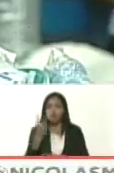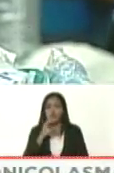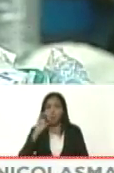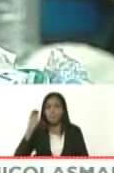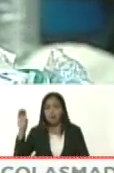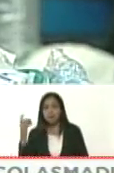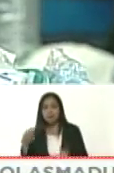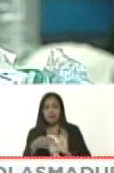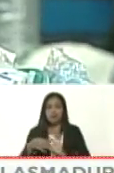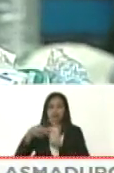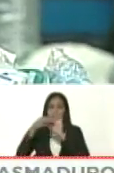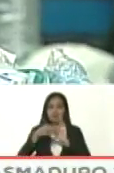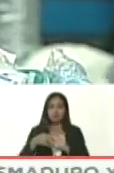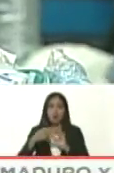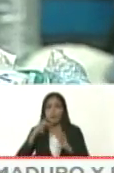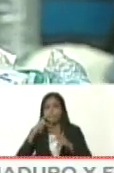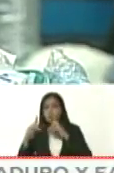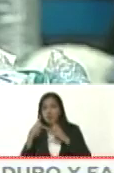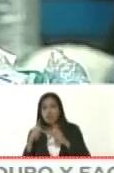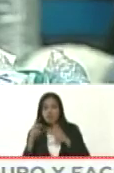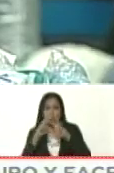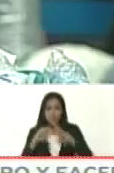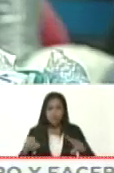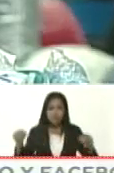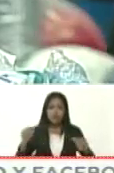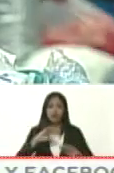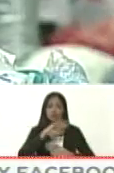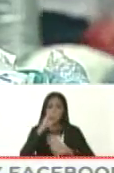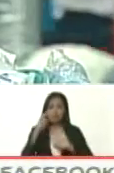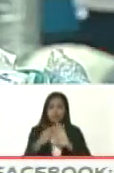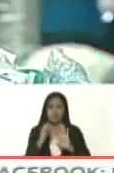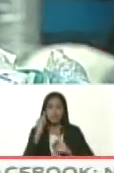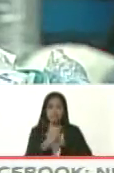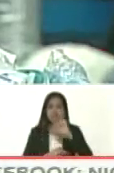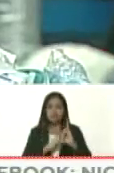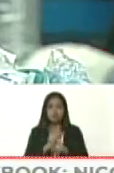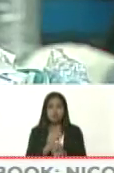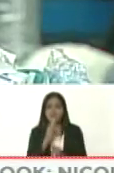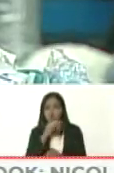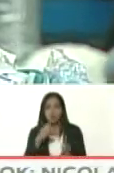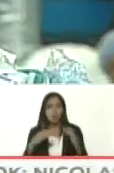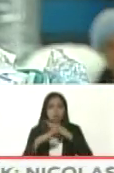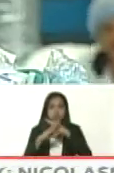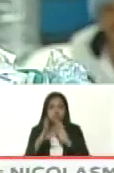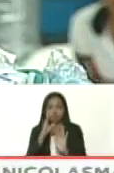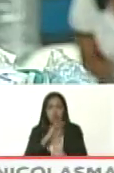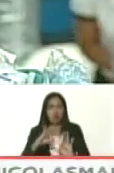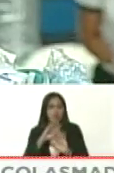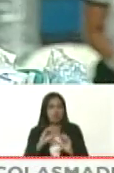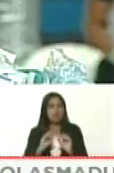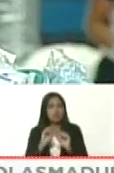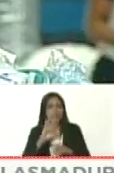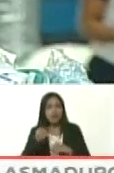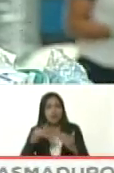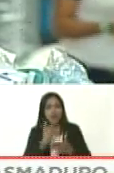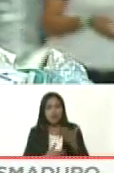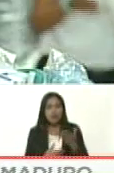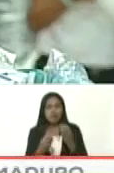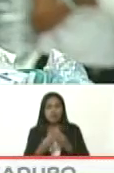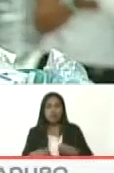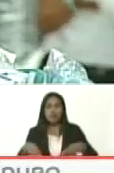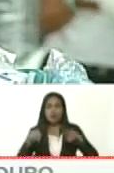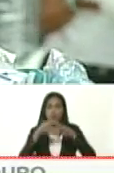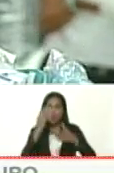una alianza geopolítica internacional sin precedente, porque es la defensa justamente de la Carta de las Naciones Unidas,